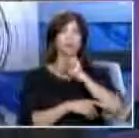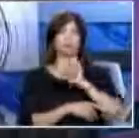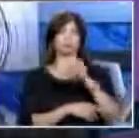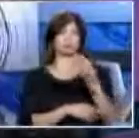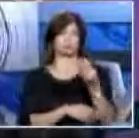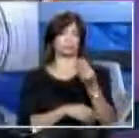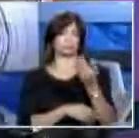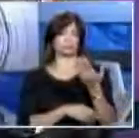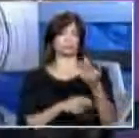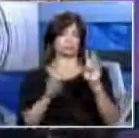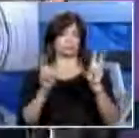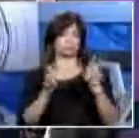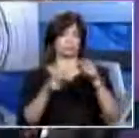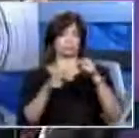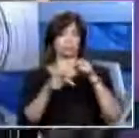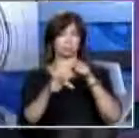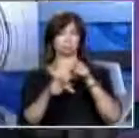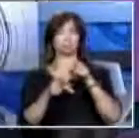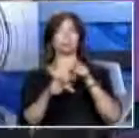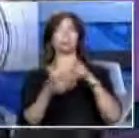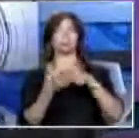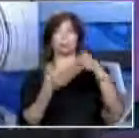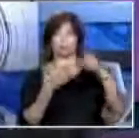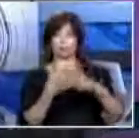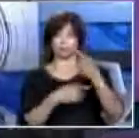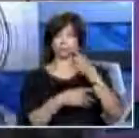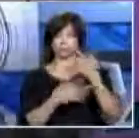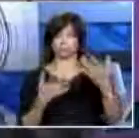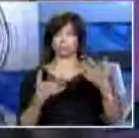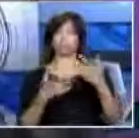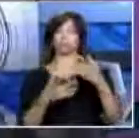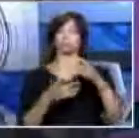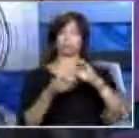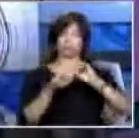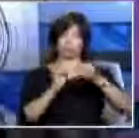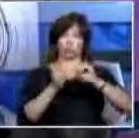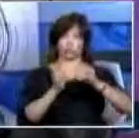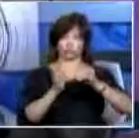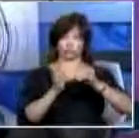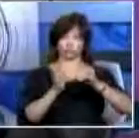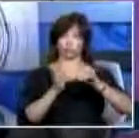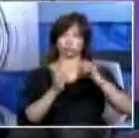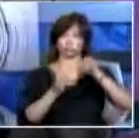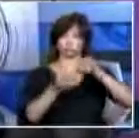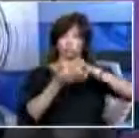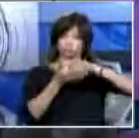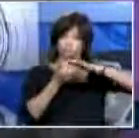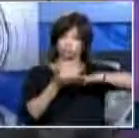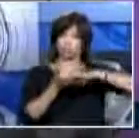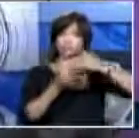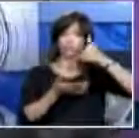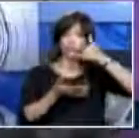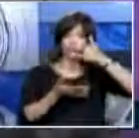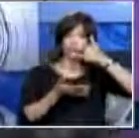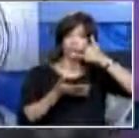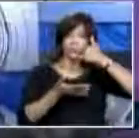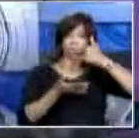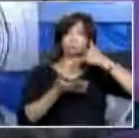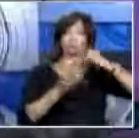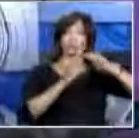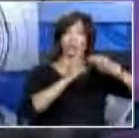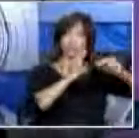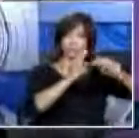pesos y consiste en un sistema en donde usted a través de un código que usted tiene en su celular que la empresa de